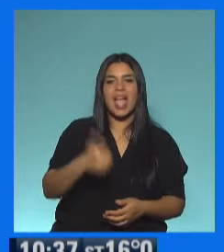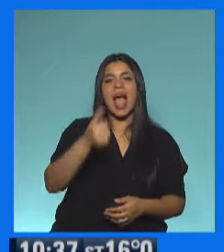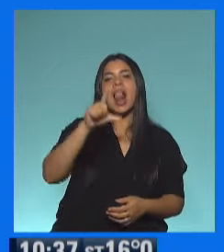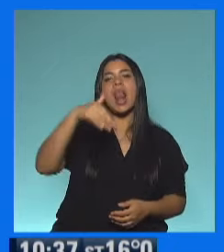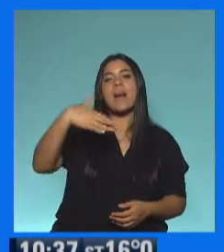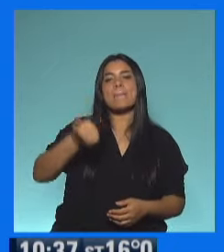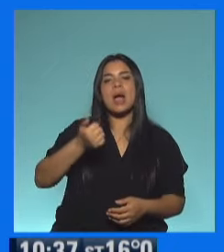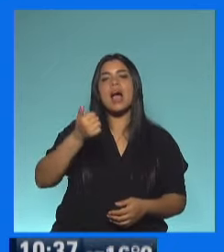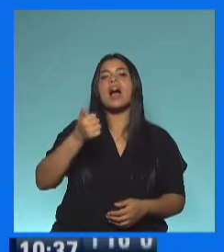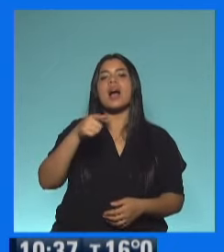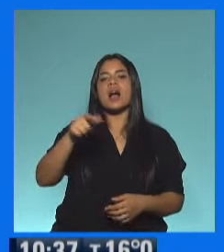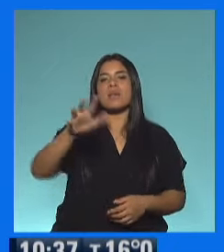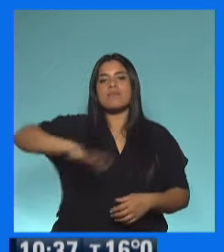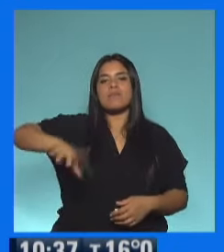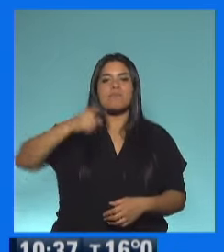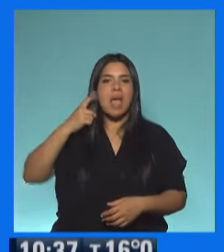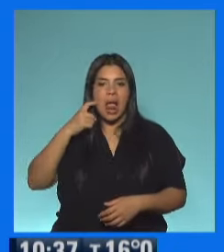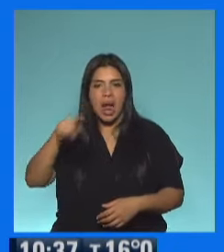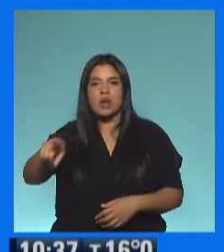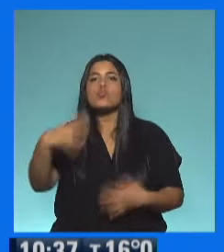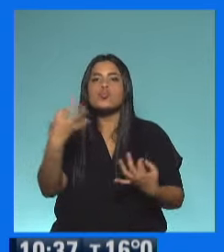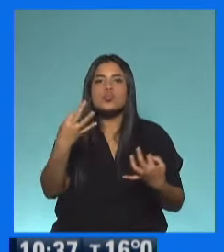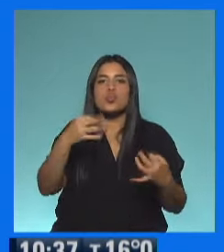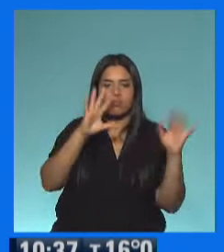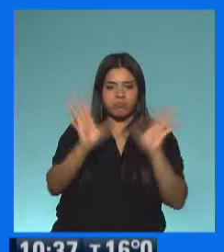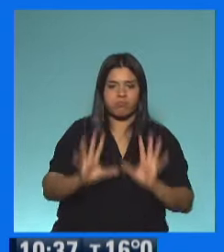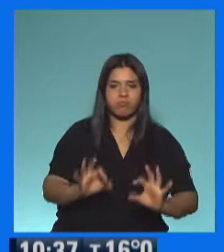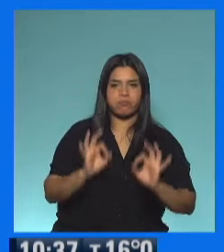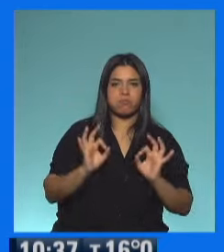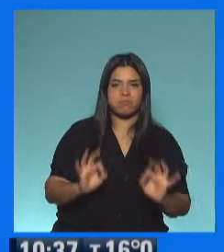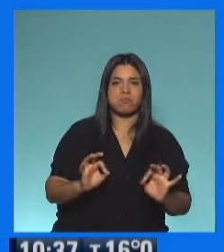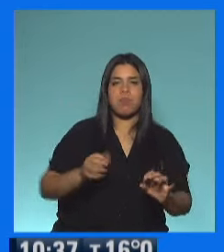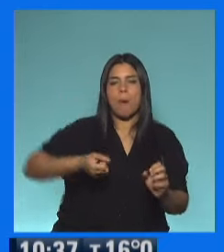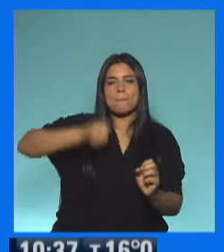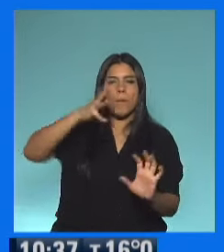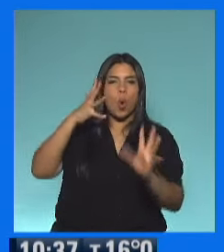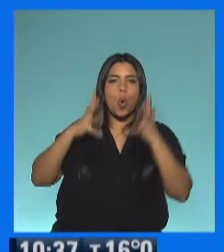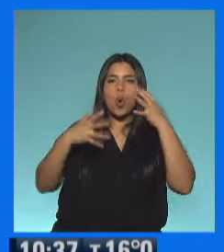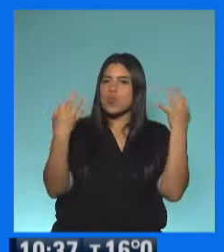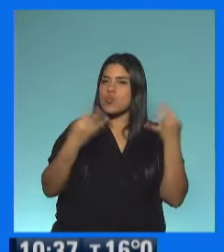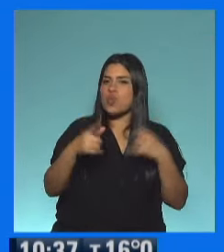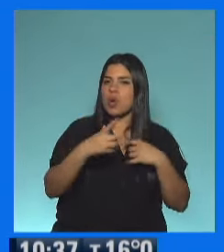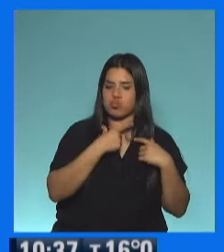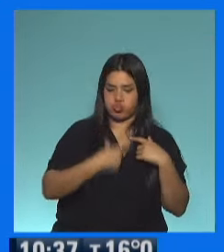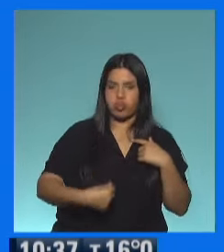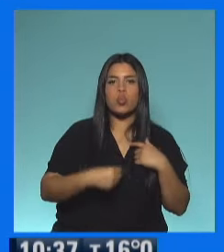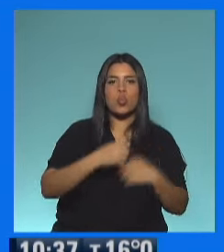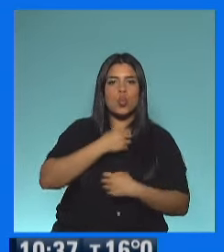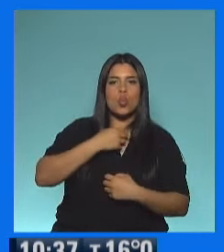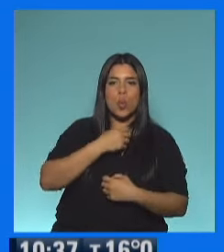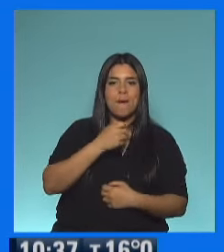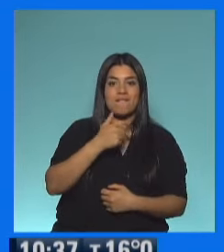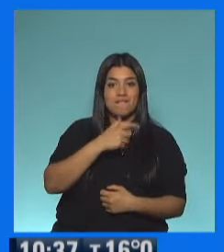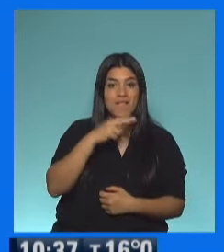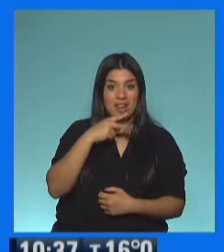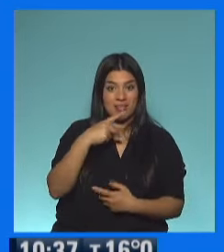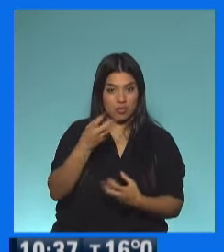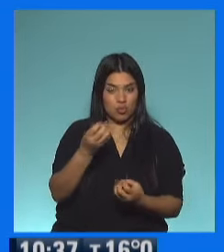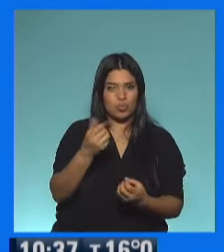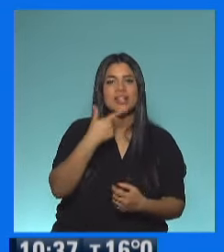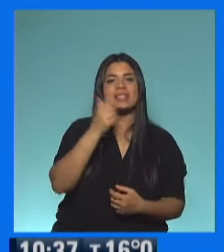Alma Soto de Pilar, preparada para la murga. Mirá, hermoso el traje con esa corbata verde. Plumas.